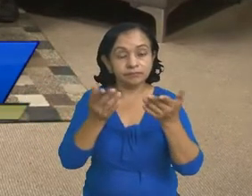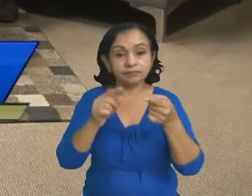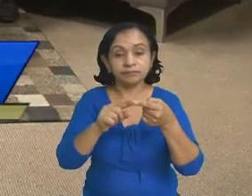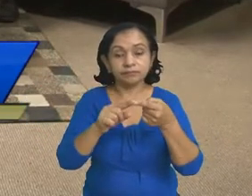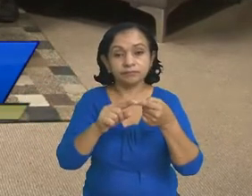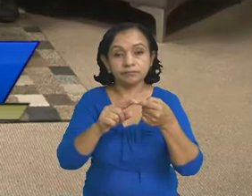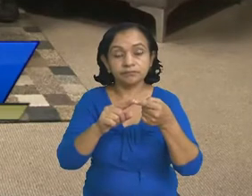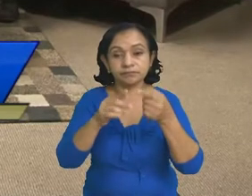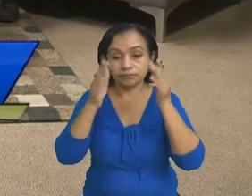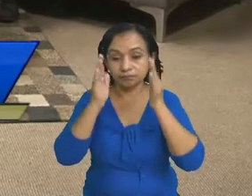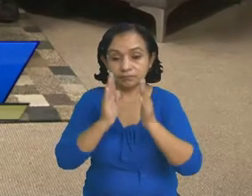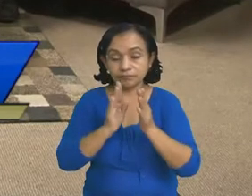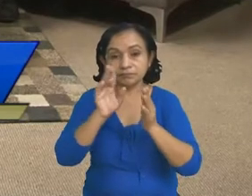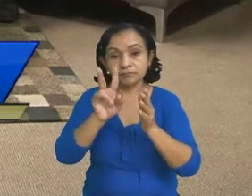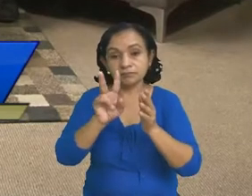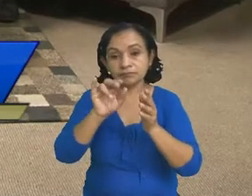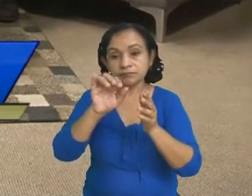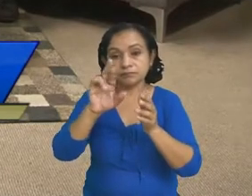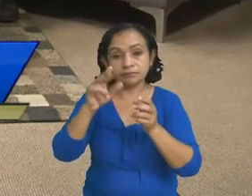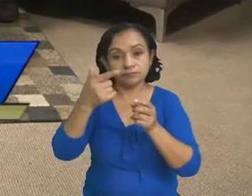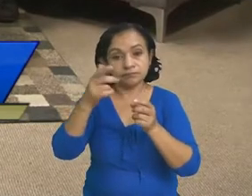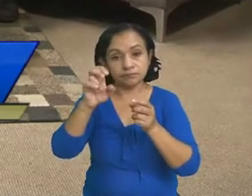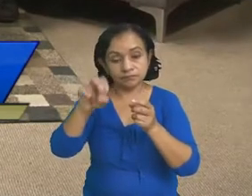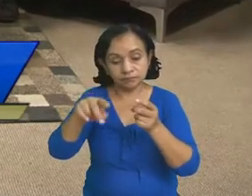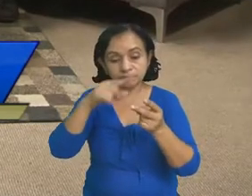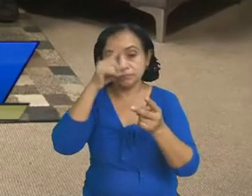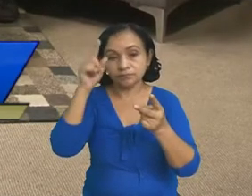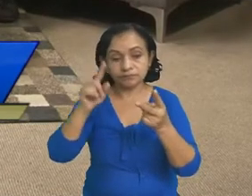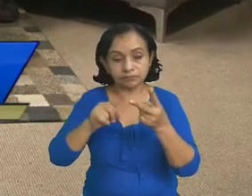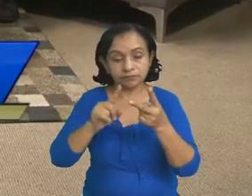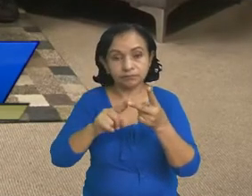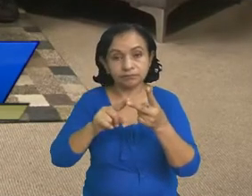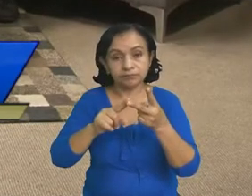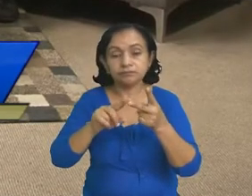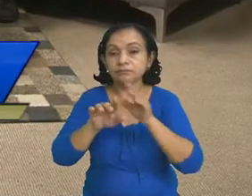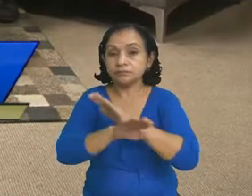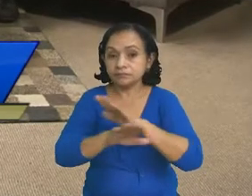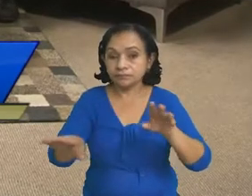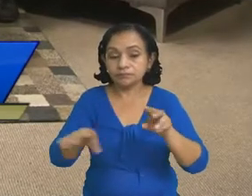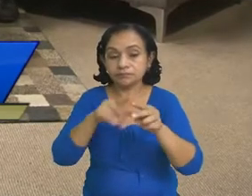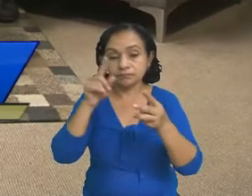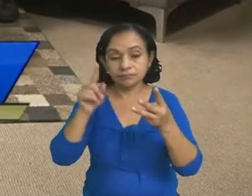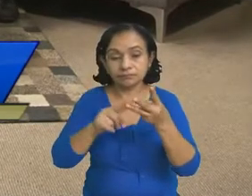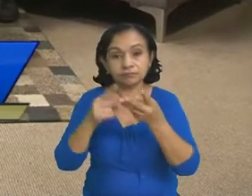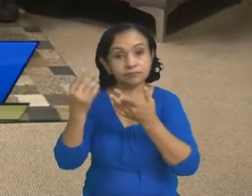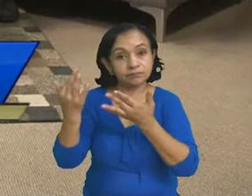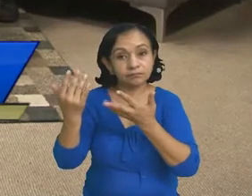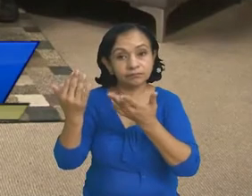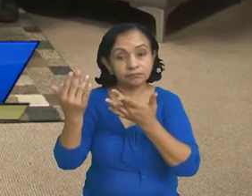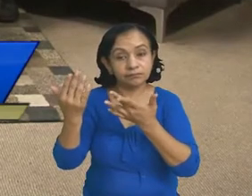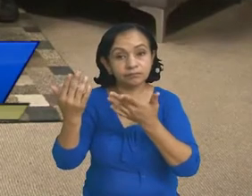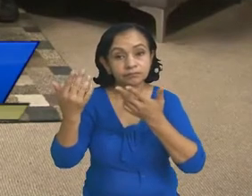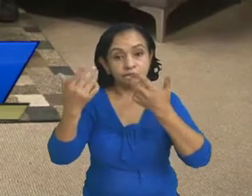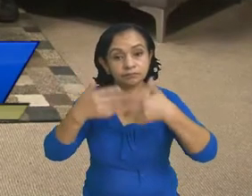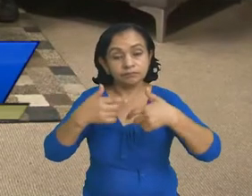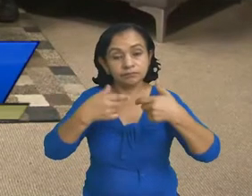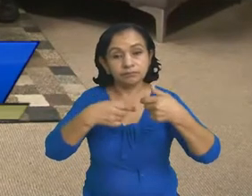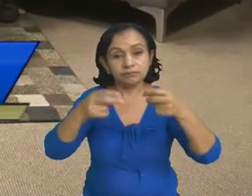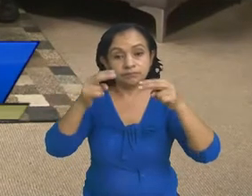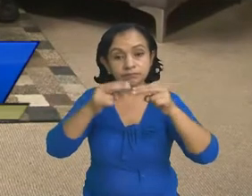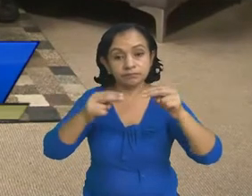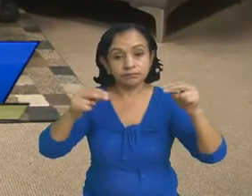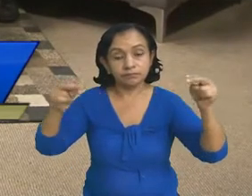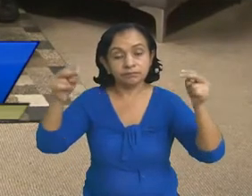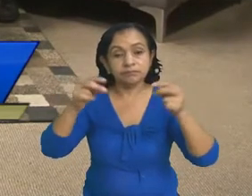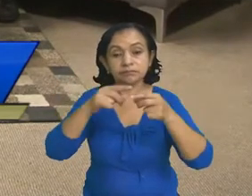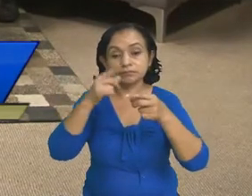Virgen. Está una tercera subestación que ya está finalizada, solo estamos esperando que la distribuidora conecte su circuito a